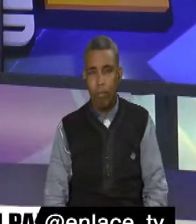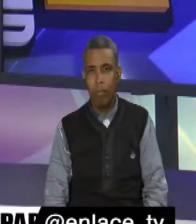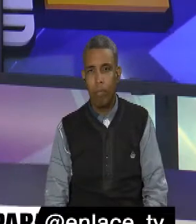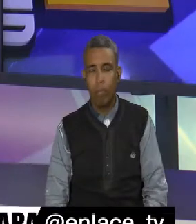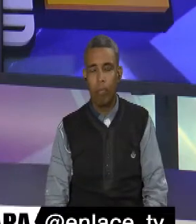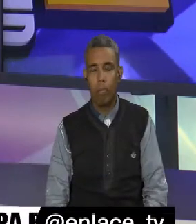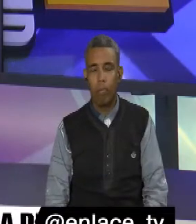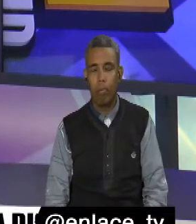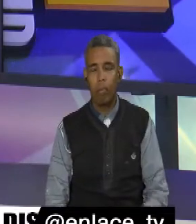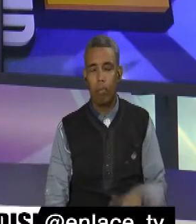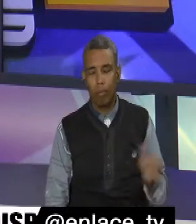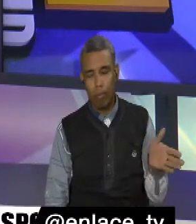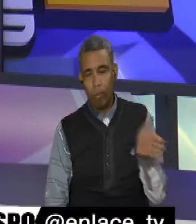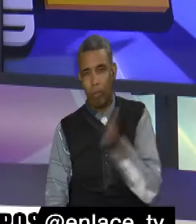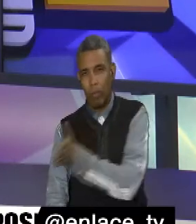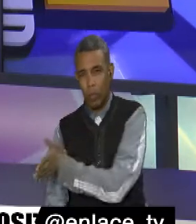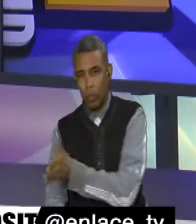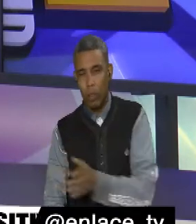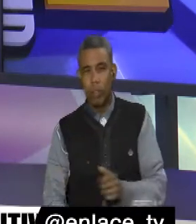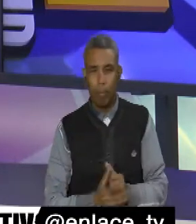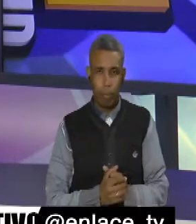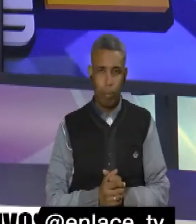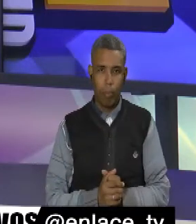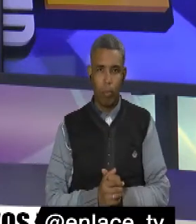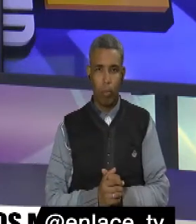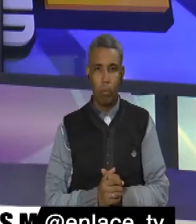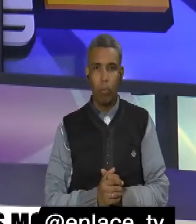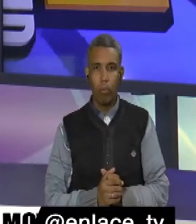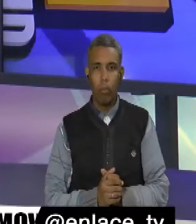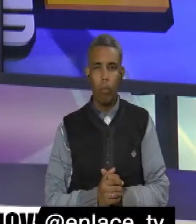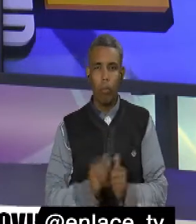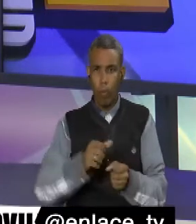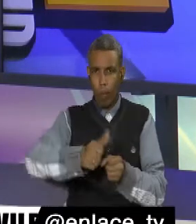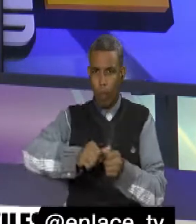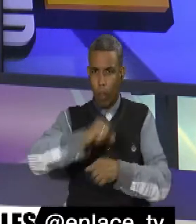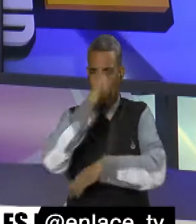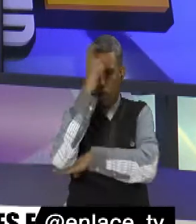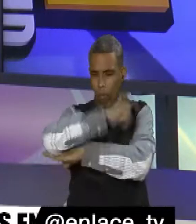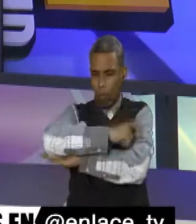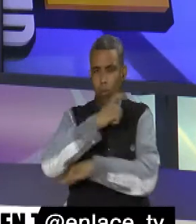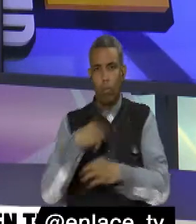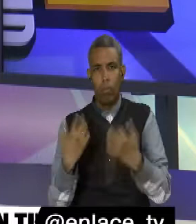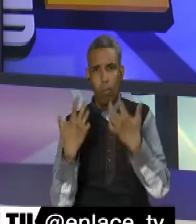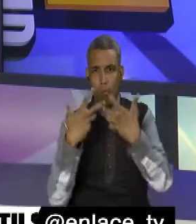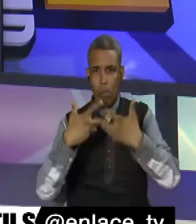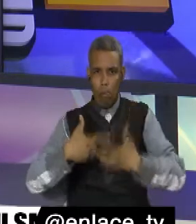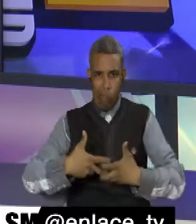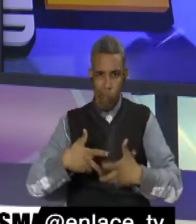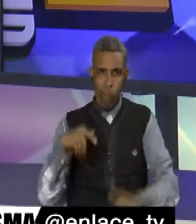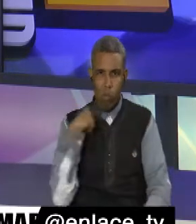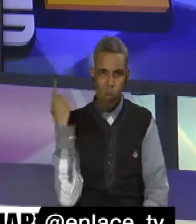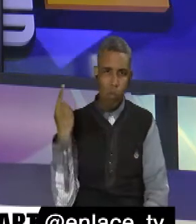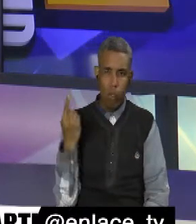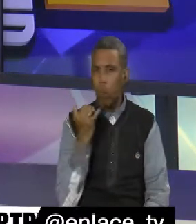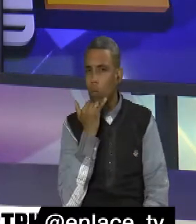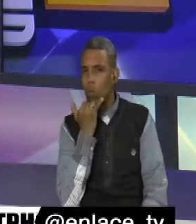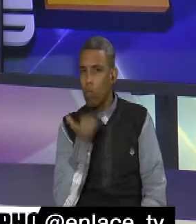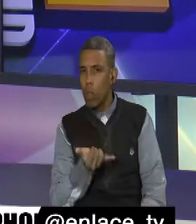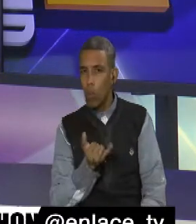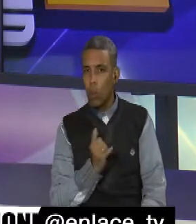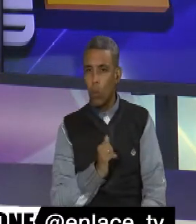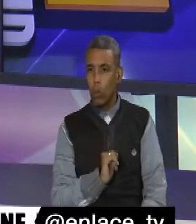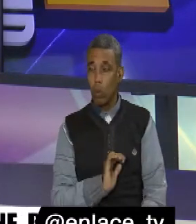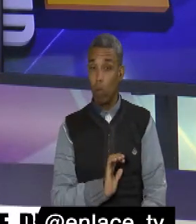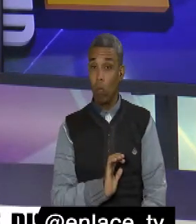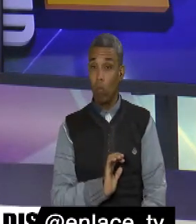En otras noticias, fallas en los procesos petroquímicos de la refinería de Barranca Bermeja provocaron una emergencia que, según Ecopetrol, fue superada,